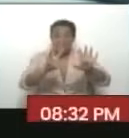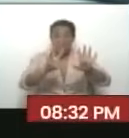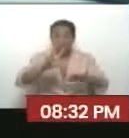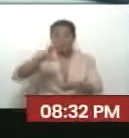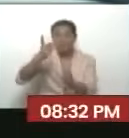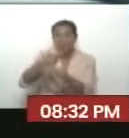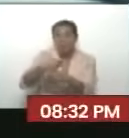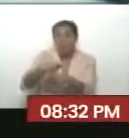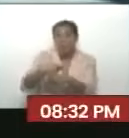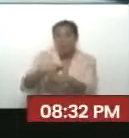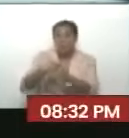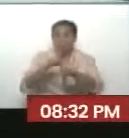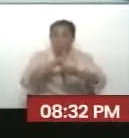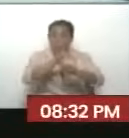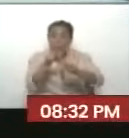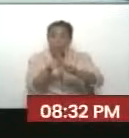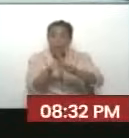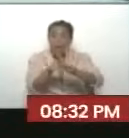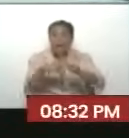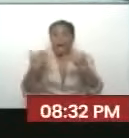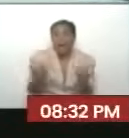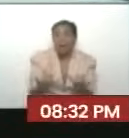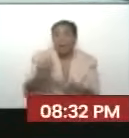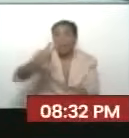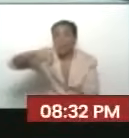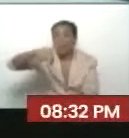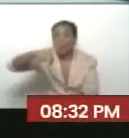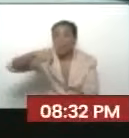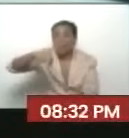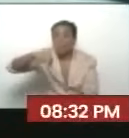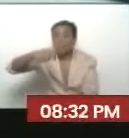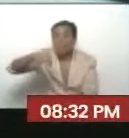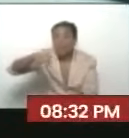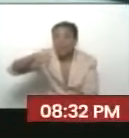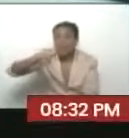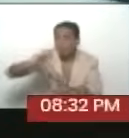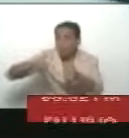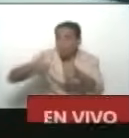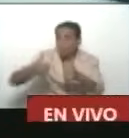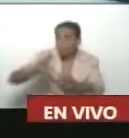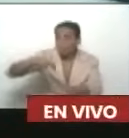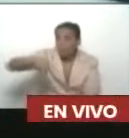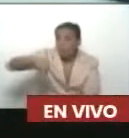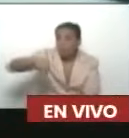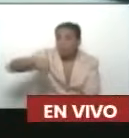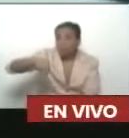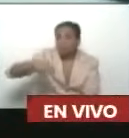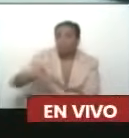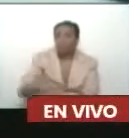primeros 4 consensos y ahora en noviembre, creo que fue, empezandito, julio,